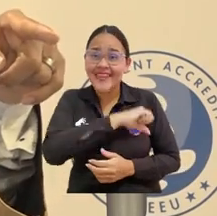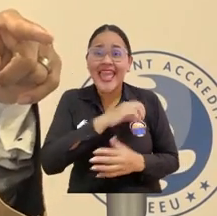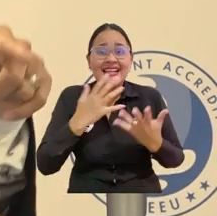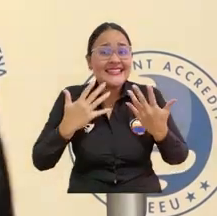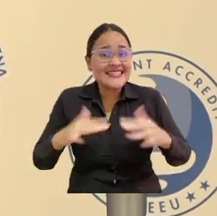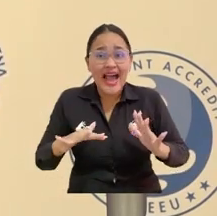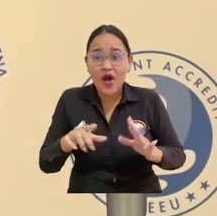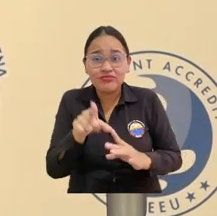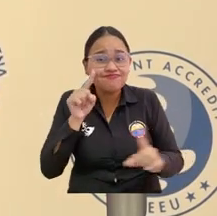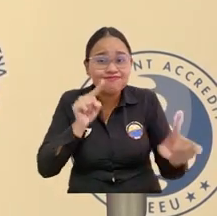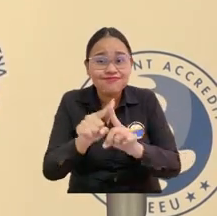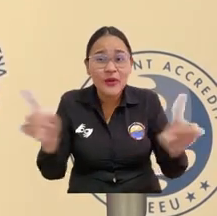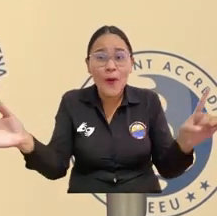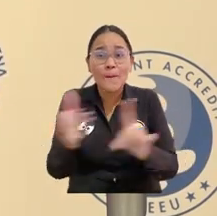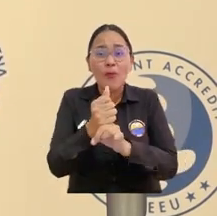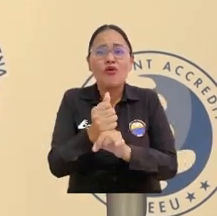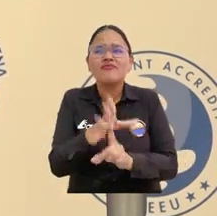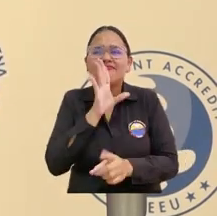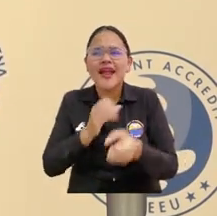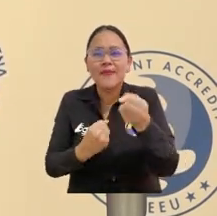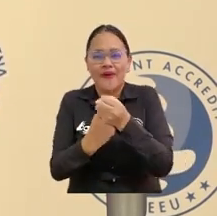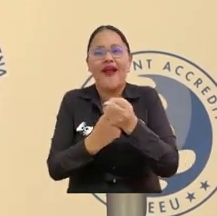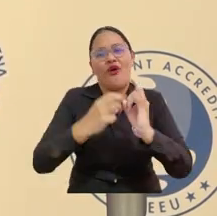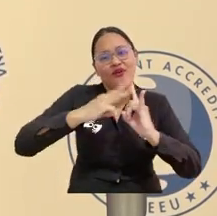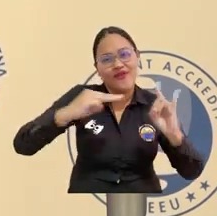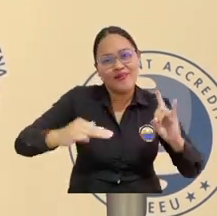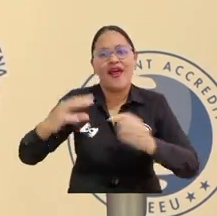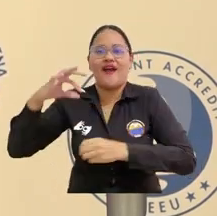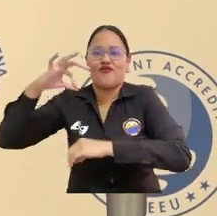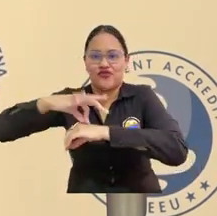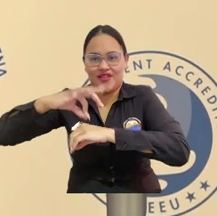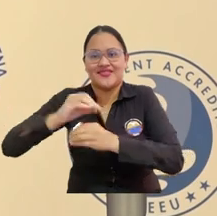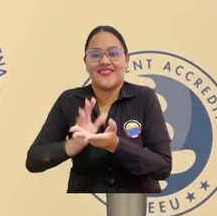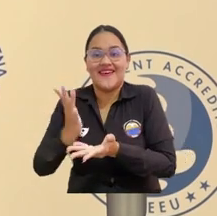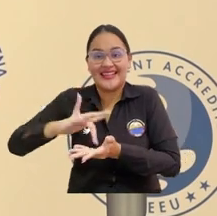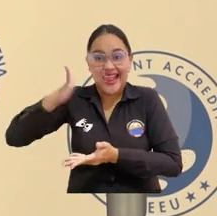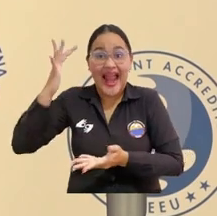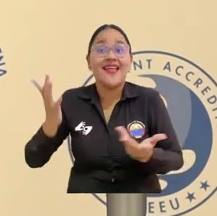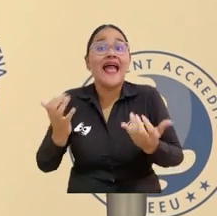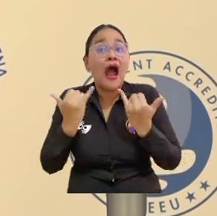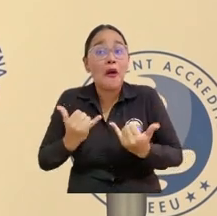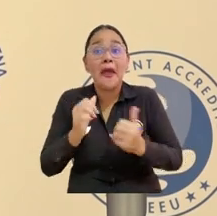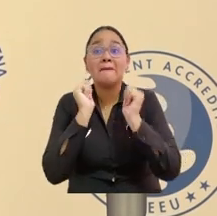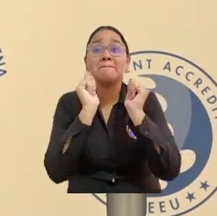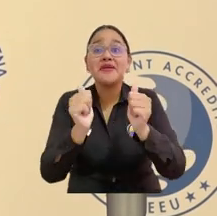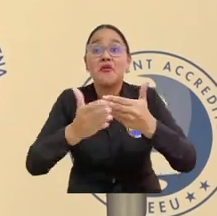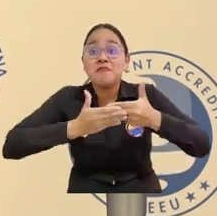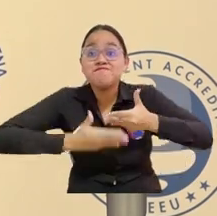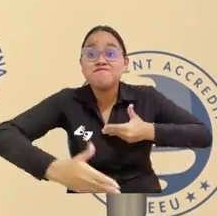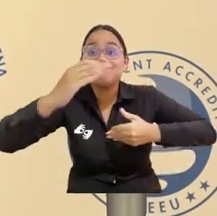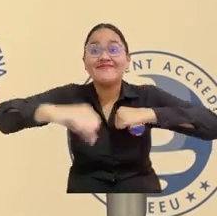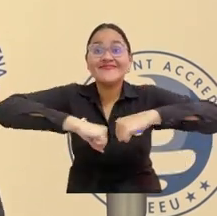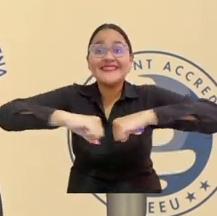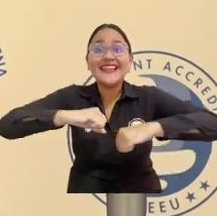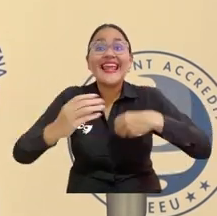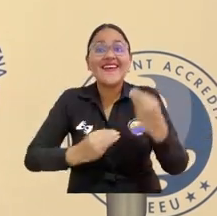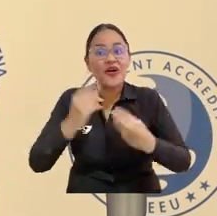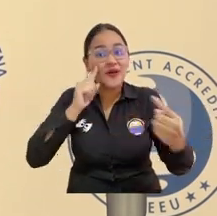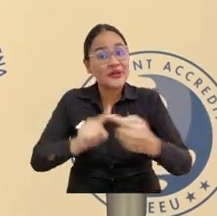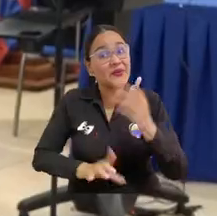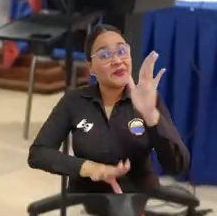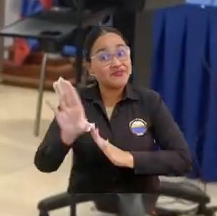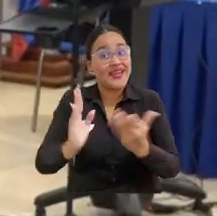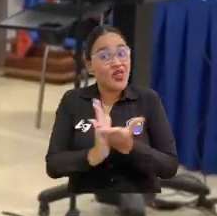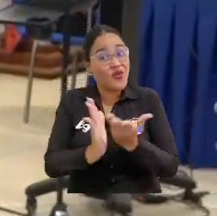y la Universidad. Ahora depende de ustedes. La educación nos hace libres para que transitemos el camino propio de nuestro propio